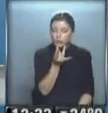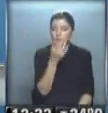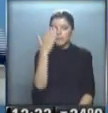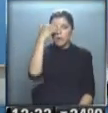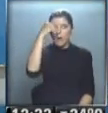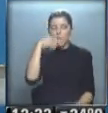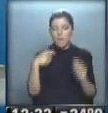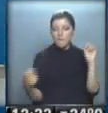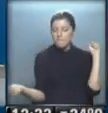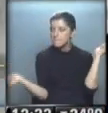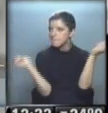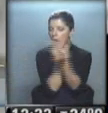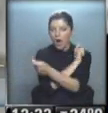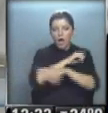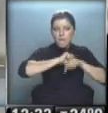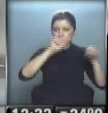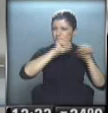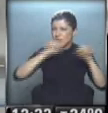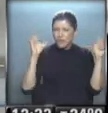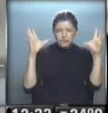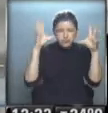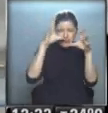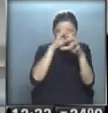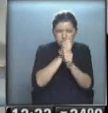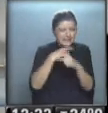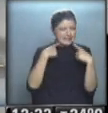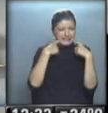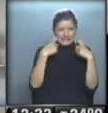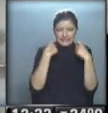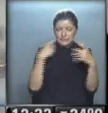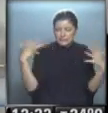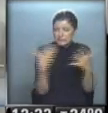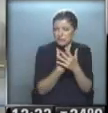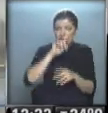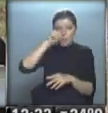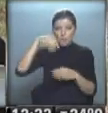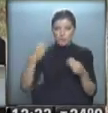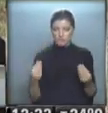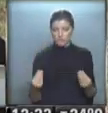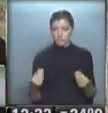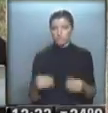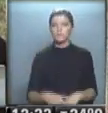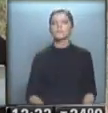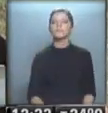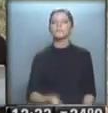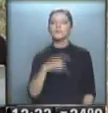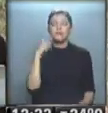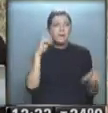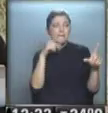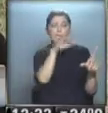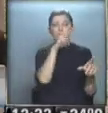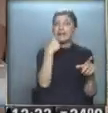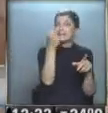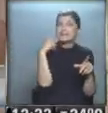pero pronto las explosiones trajeron oscuridad, gritos y dolor. Ya no me gustan los cielos